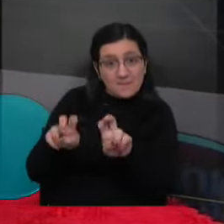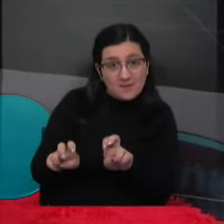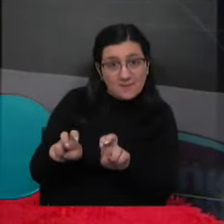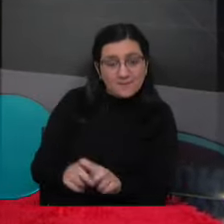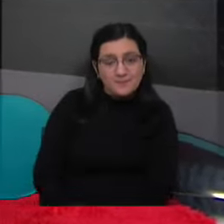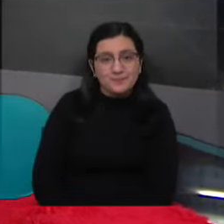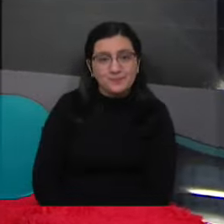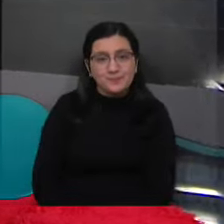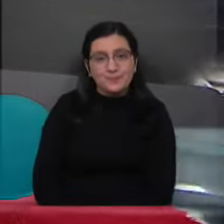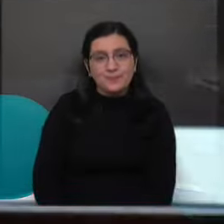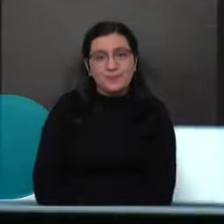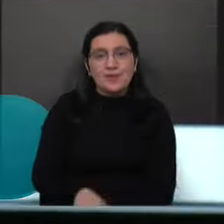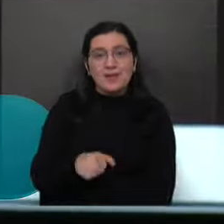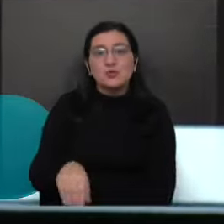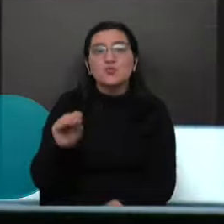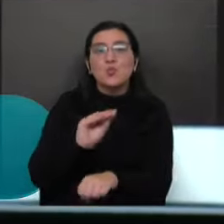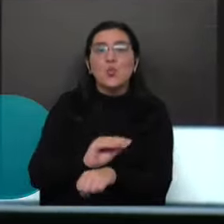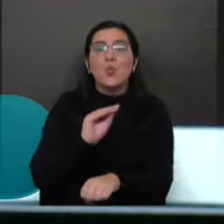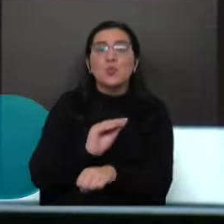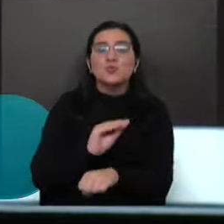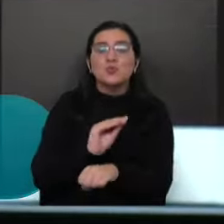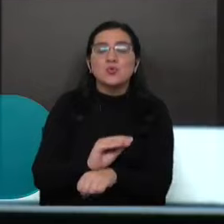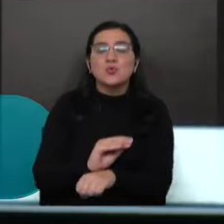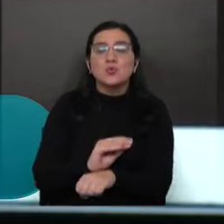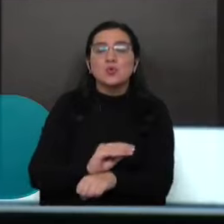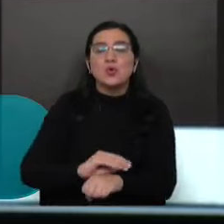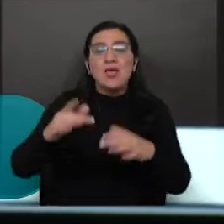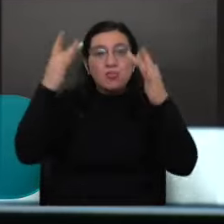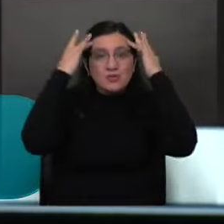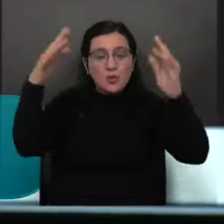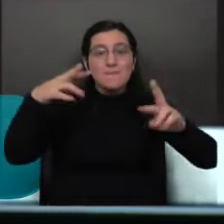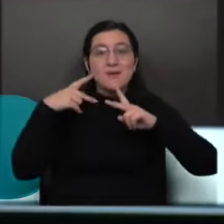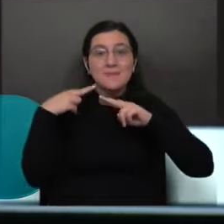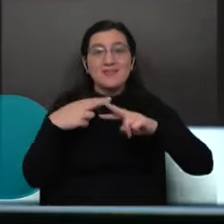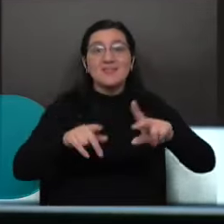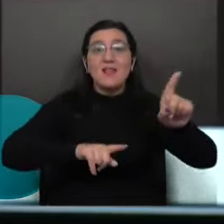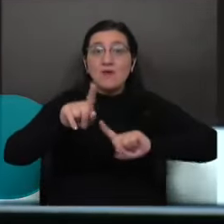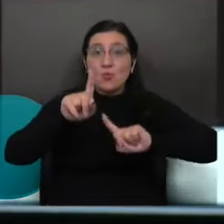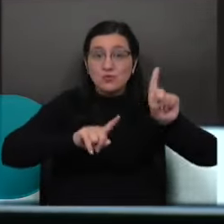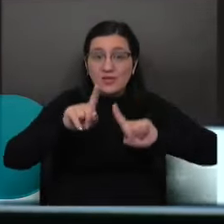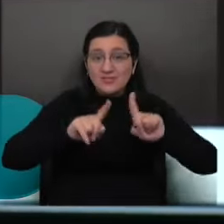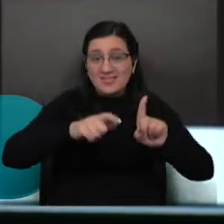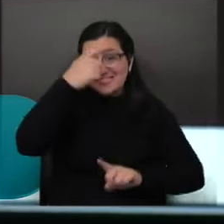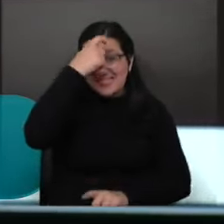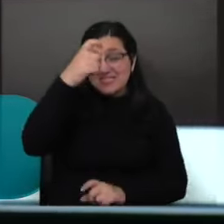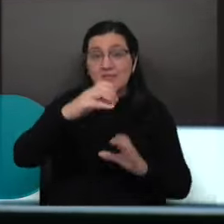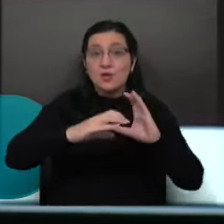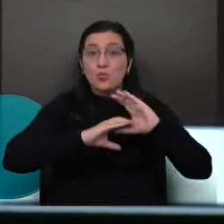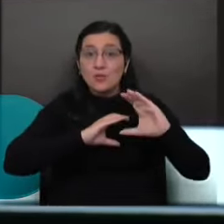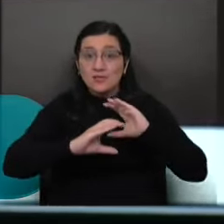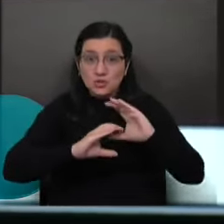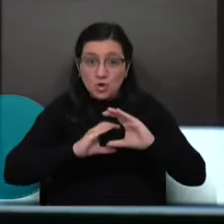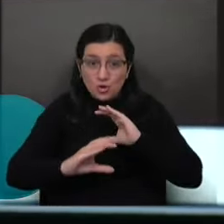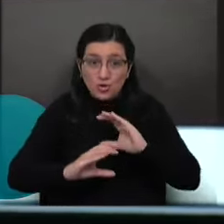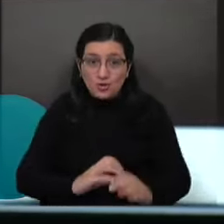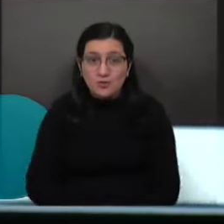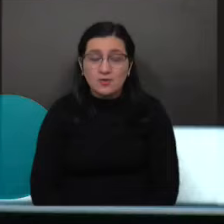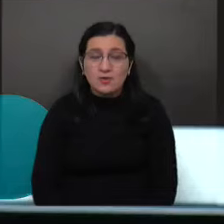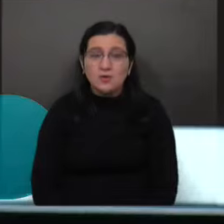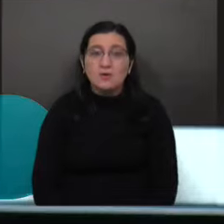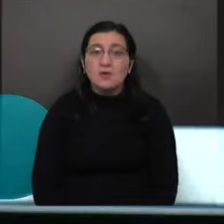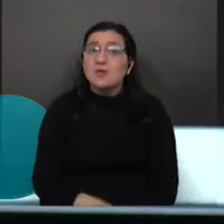un un curso que se da en el marco de la educación permanente desde la facultad en este caso de ciencia de la comunicación y